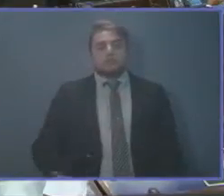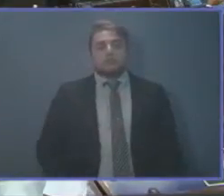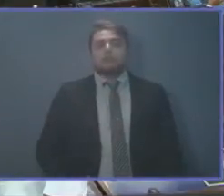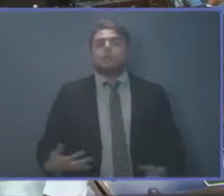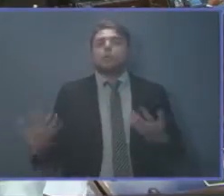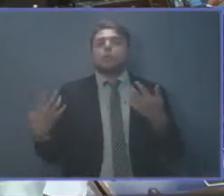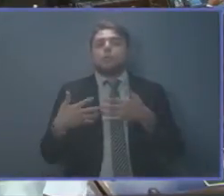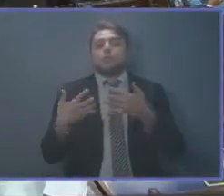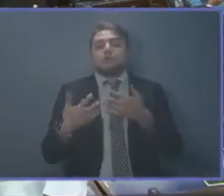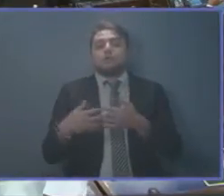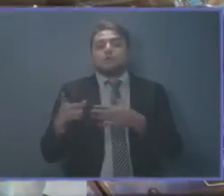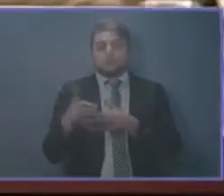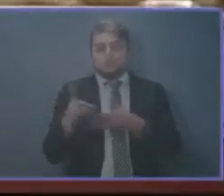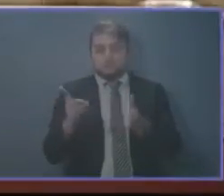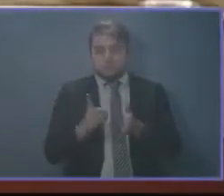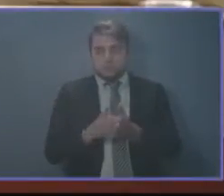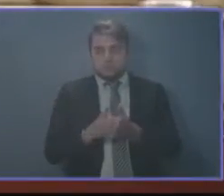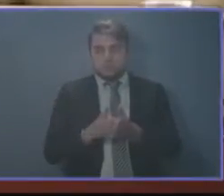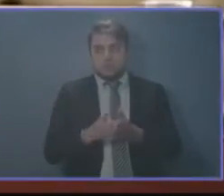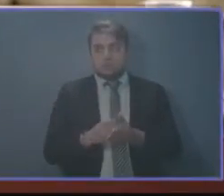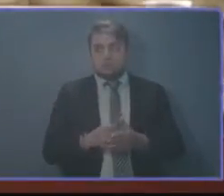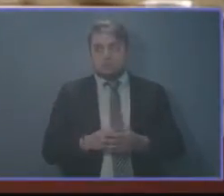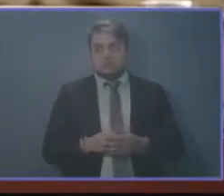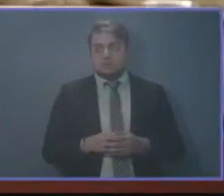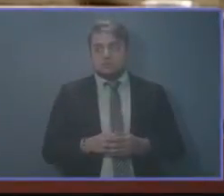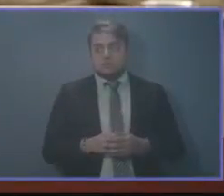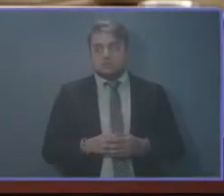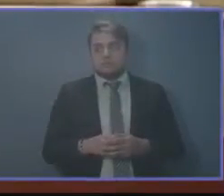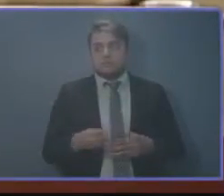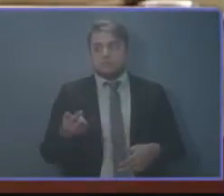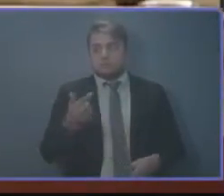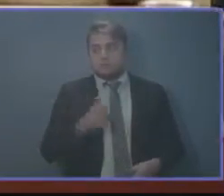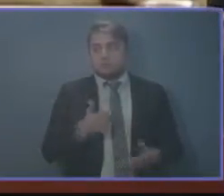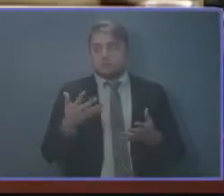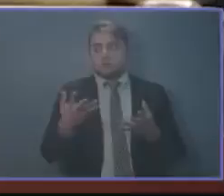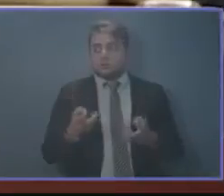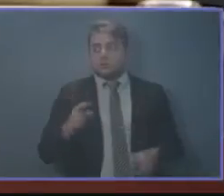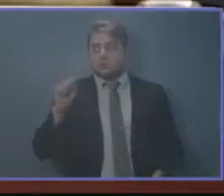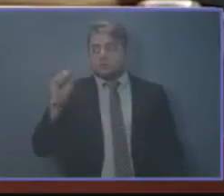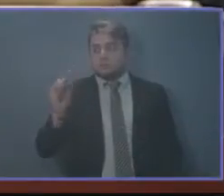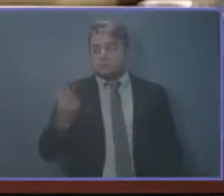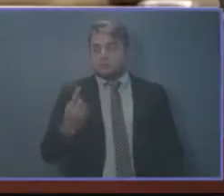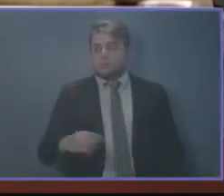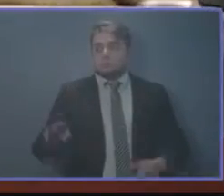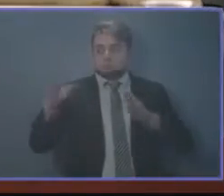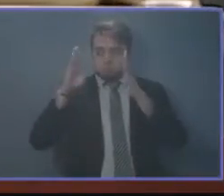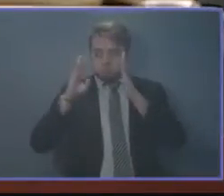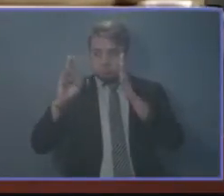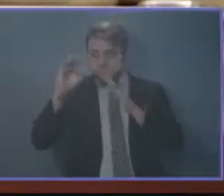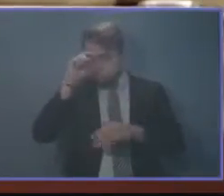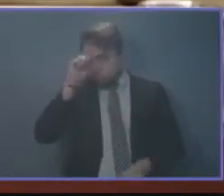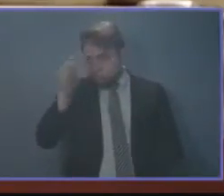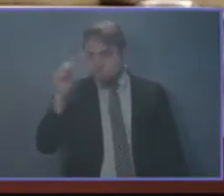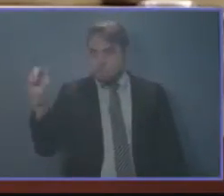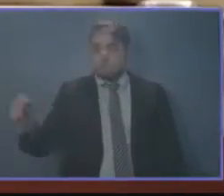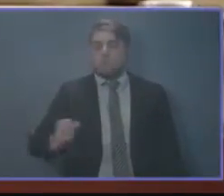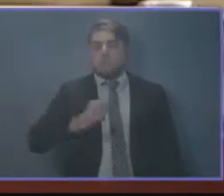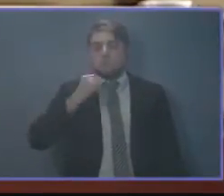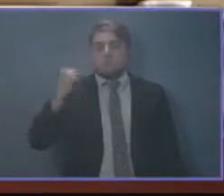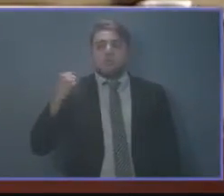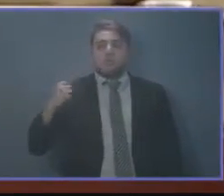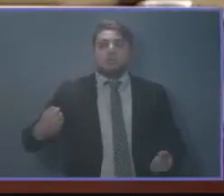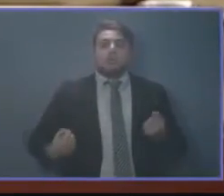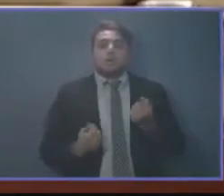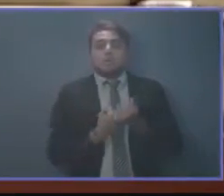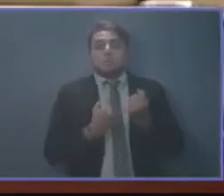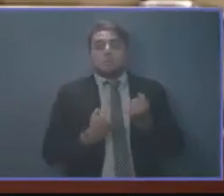diputados y diputadas. Efectivamente, quiero en primer lugar reconocer el valioso apoyo que